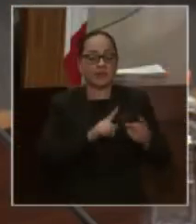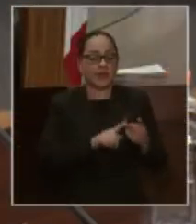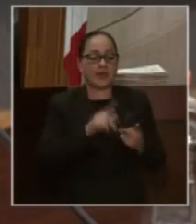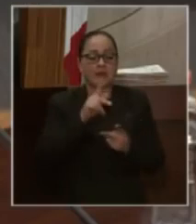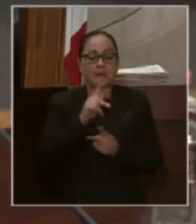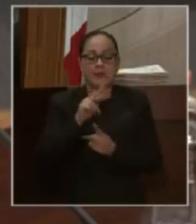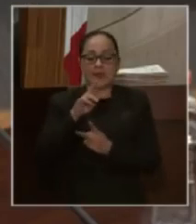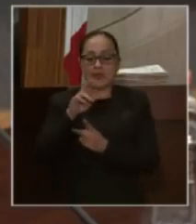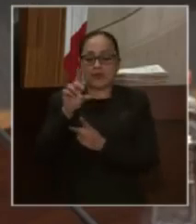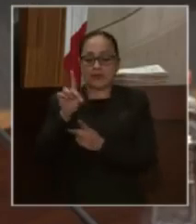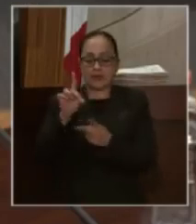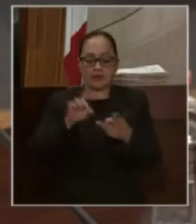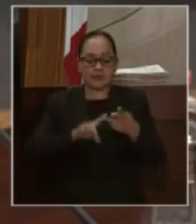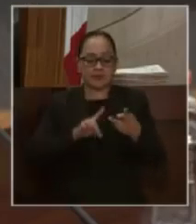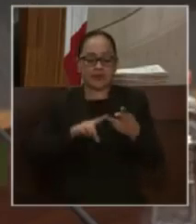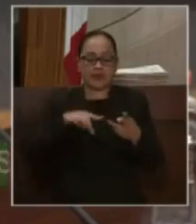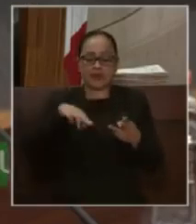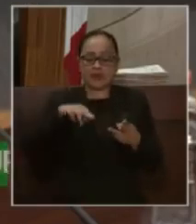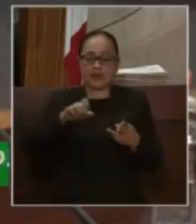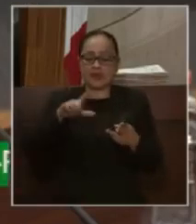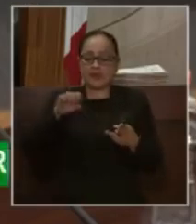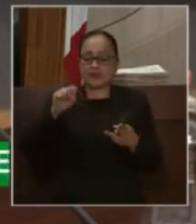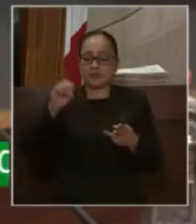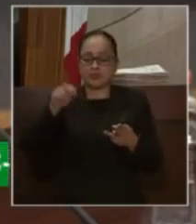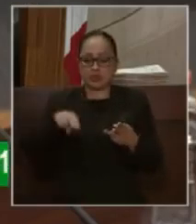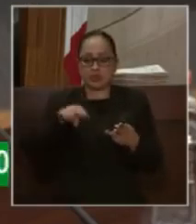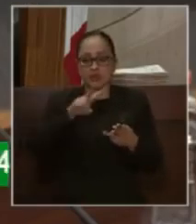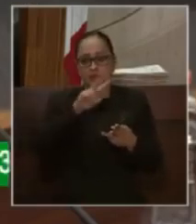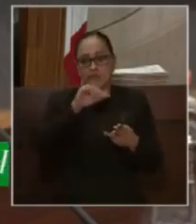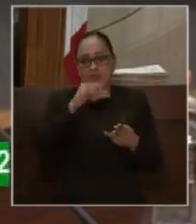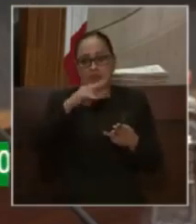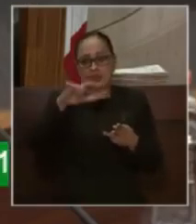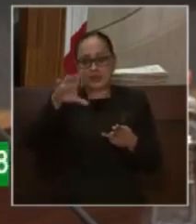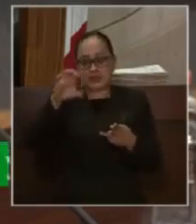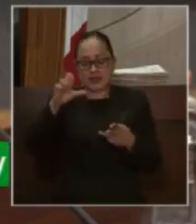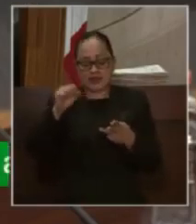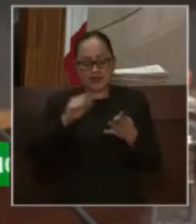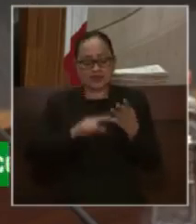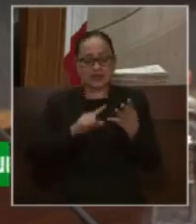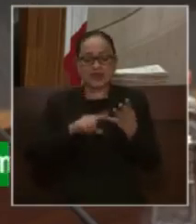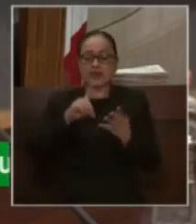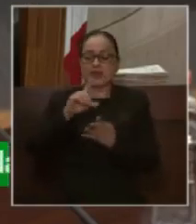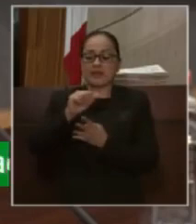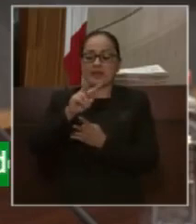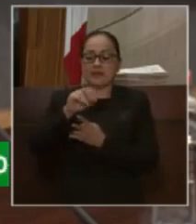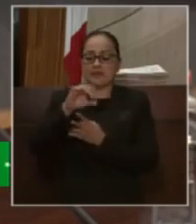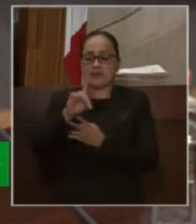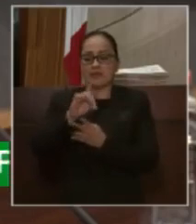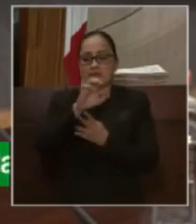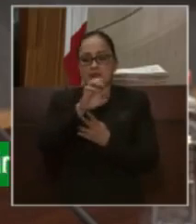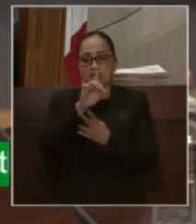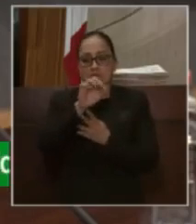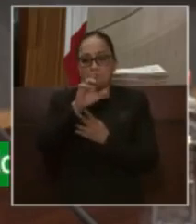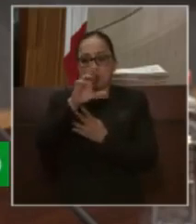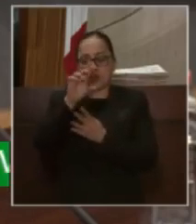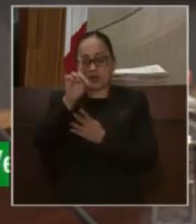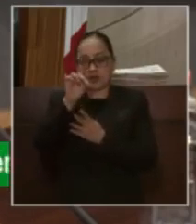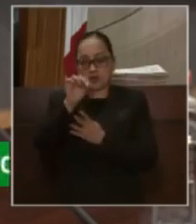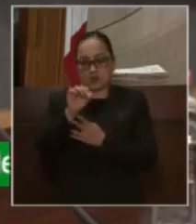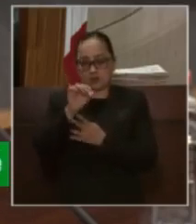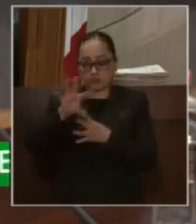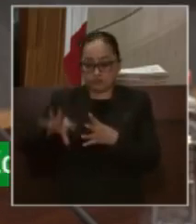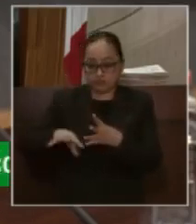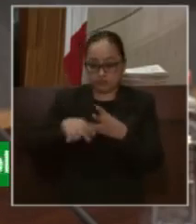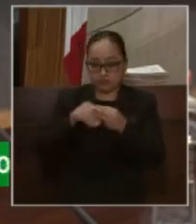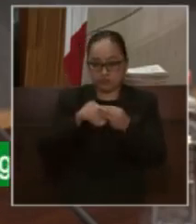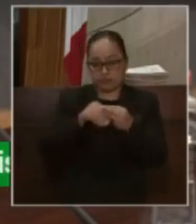Revolución Democrática, Nelson Villegas Figueroa y David Eduardo Otlica Avilés, para los que se propone su acumulación